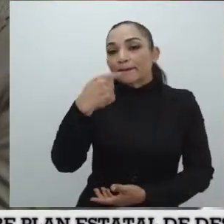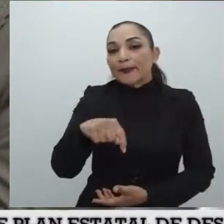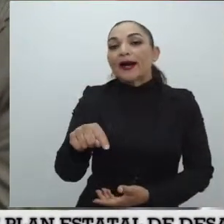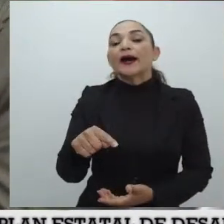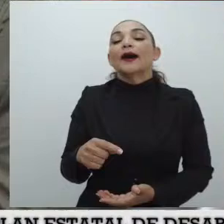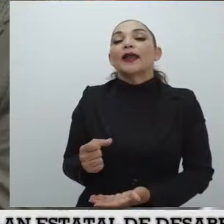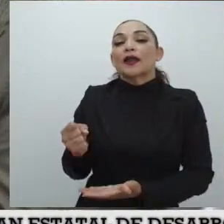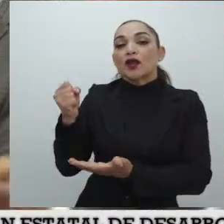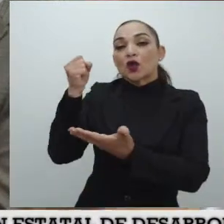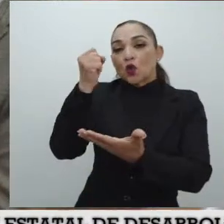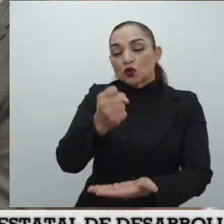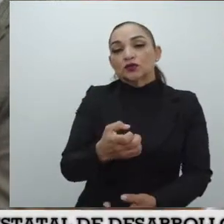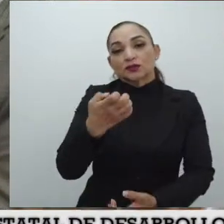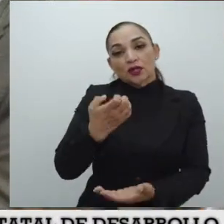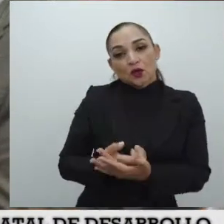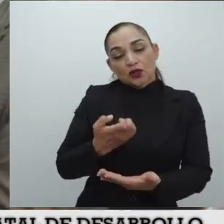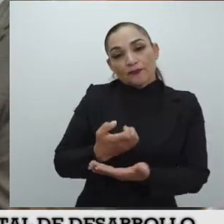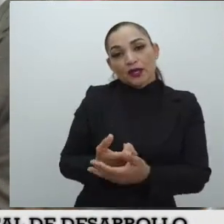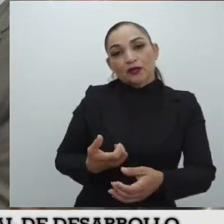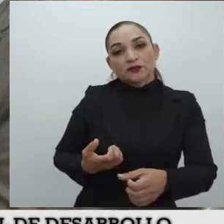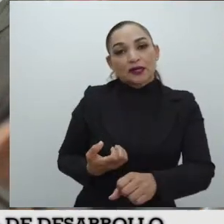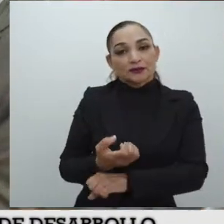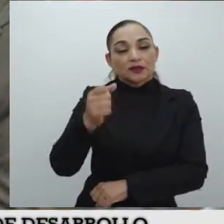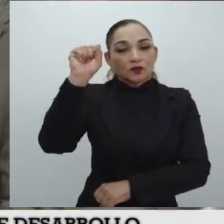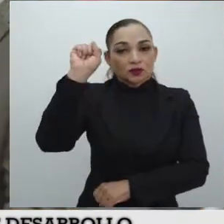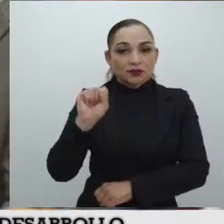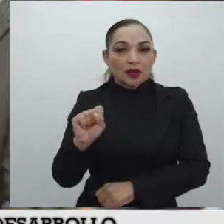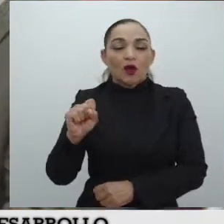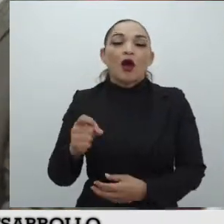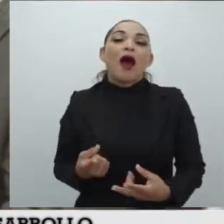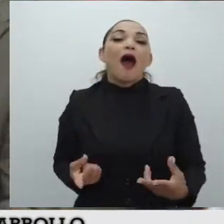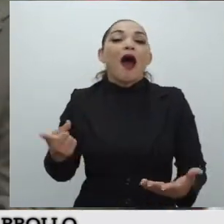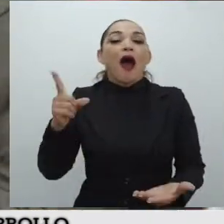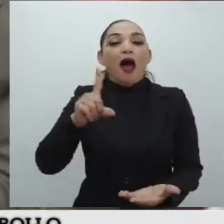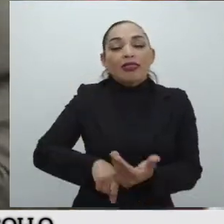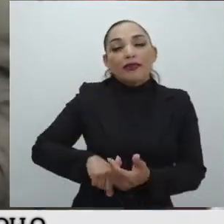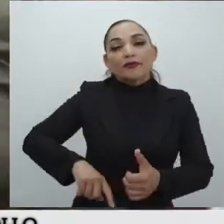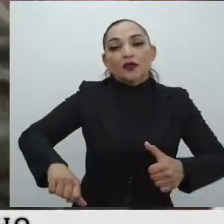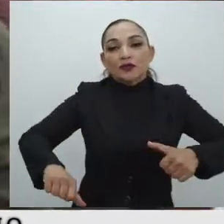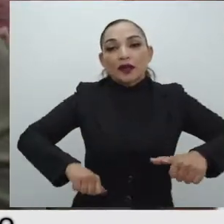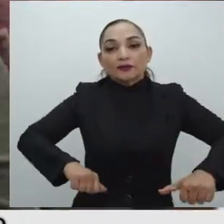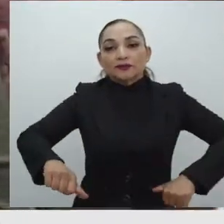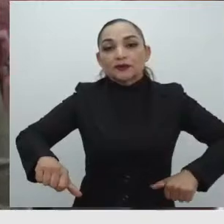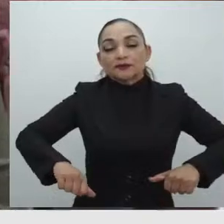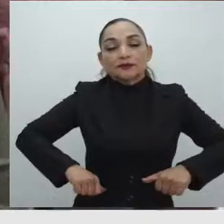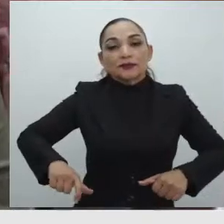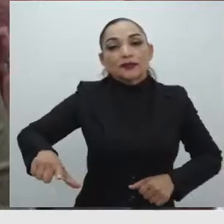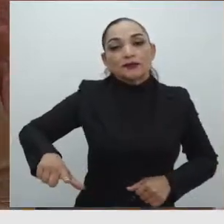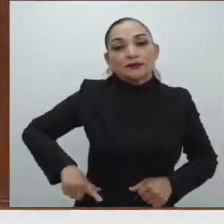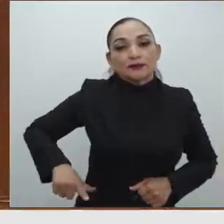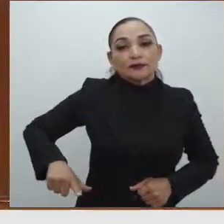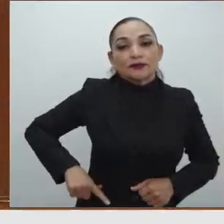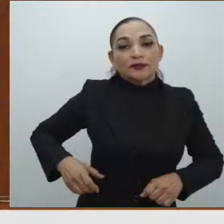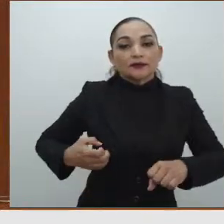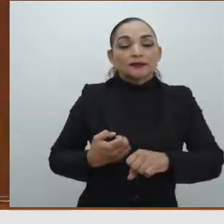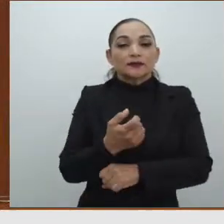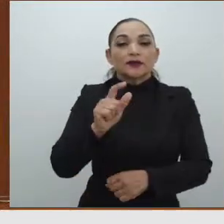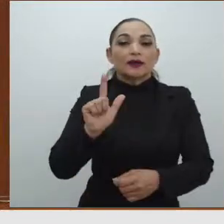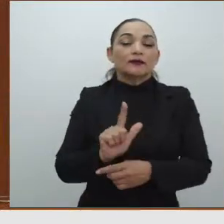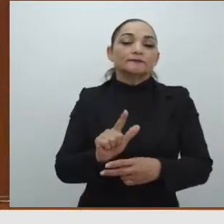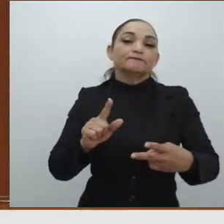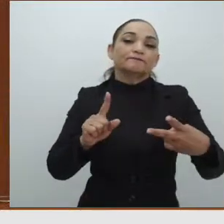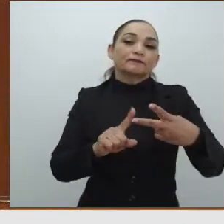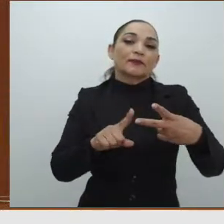Estado en las actividades de la administración pública estatal y municipal. Dos, que